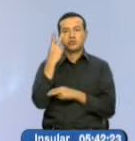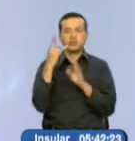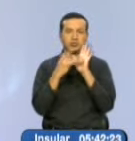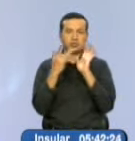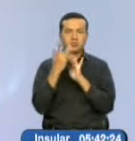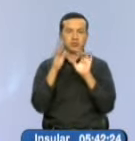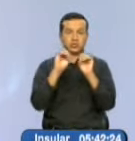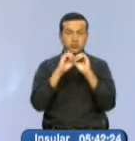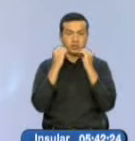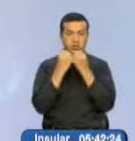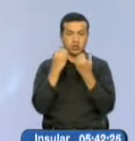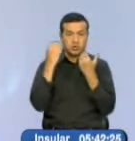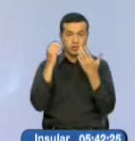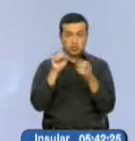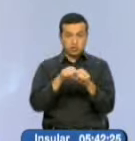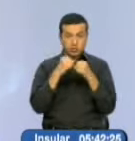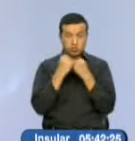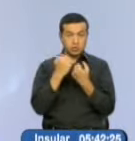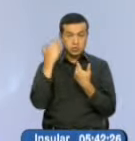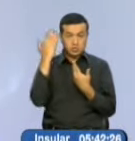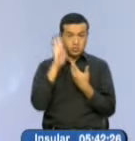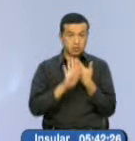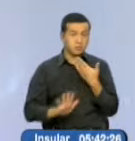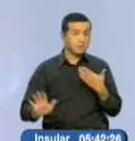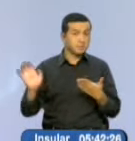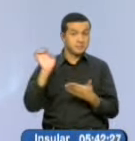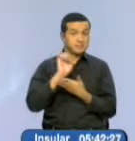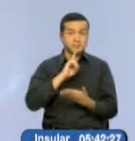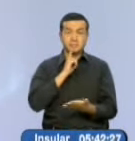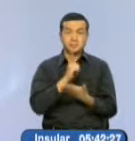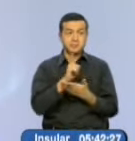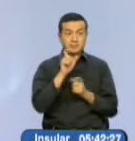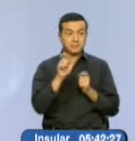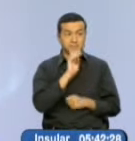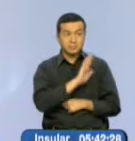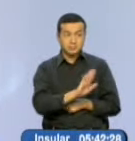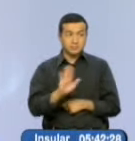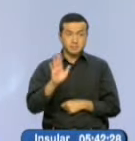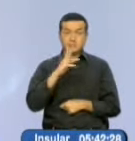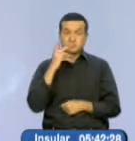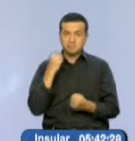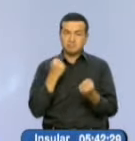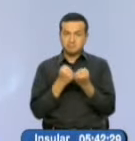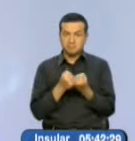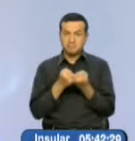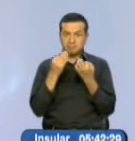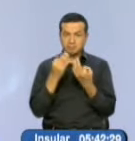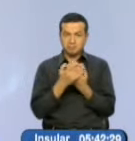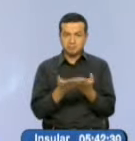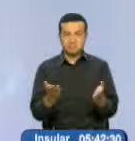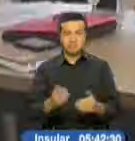varias organizaciones sociales y políticas a nivel nacional, quienes están dispuestos a defender los resultados del descuento.